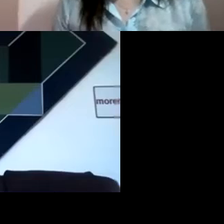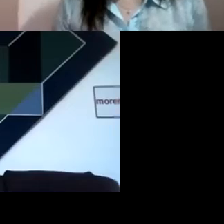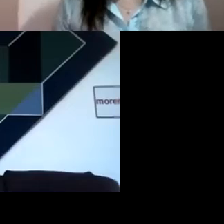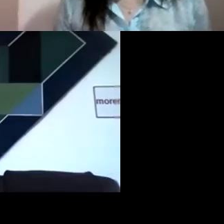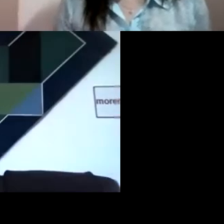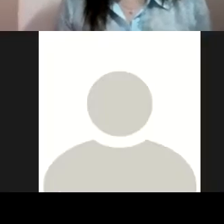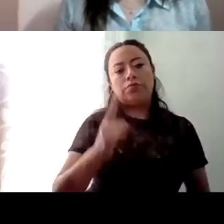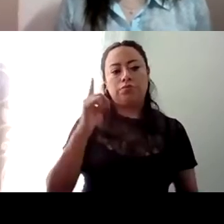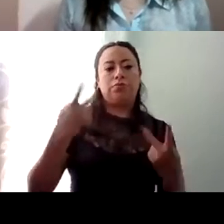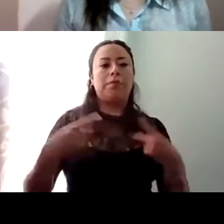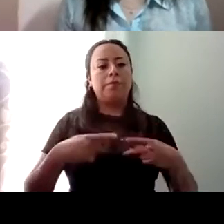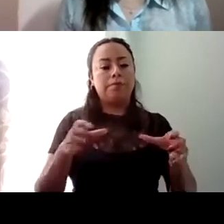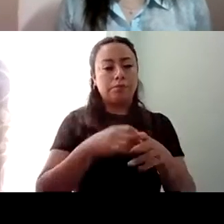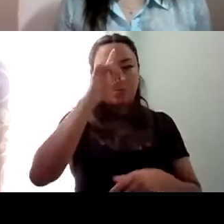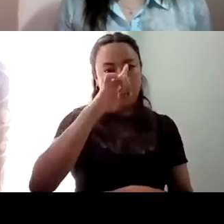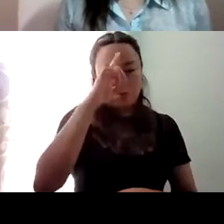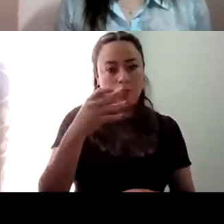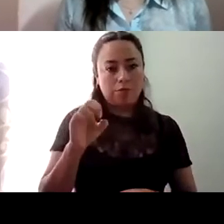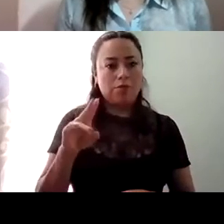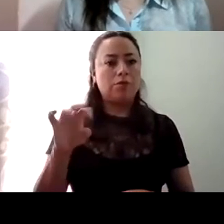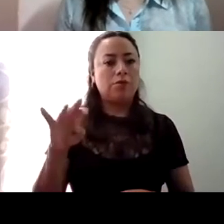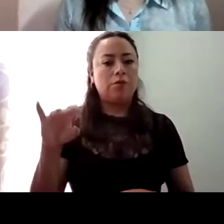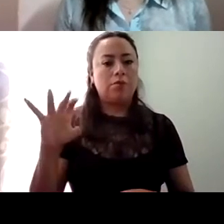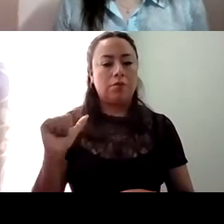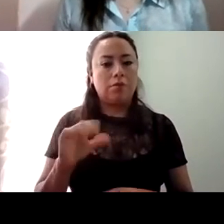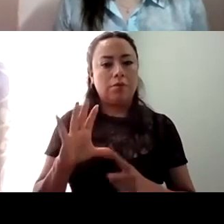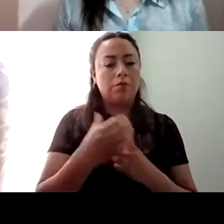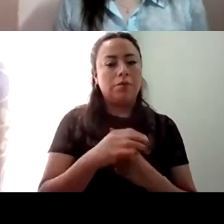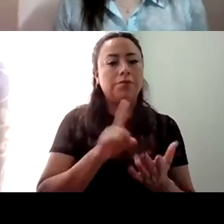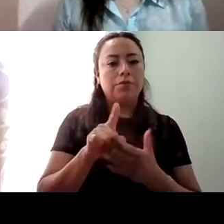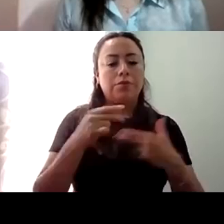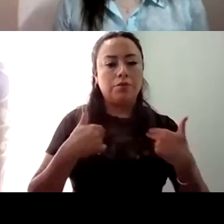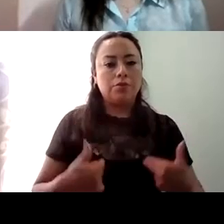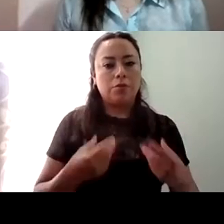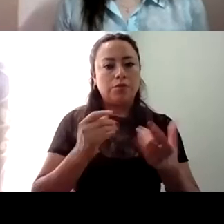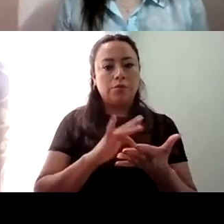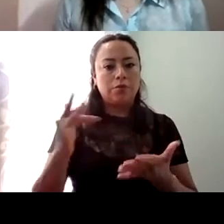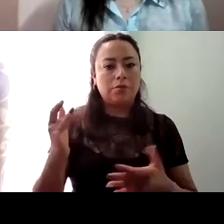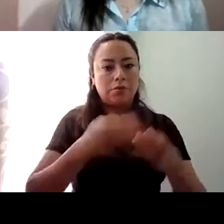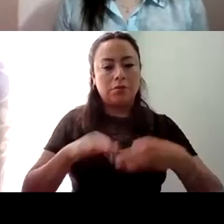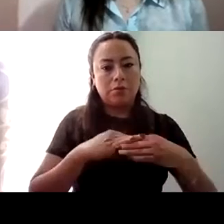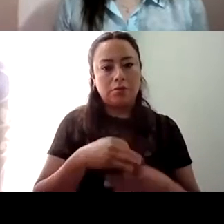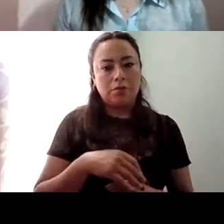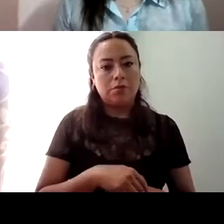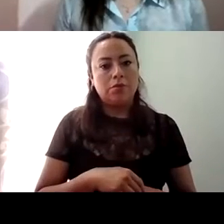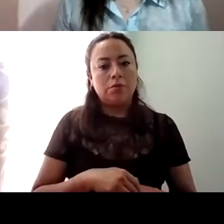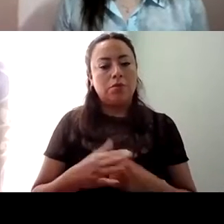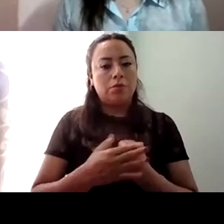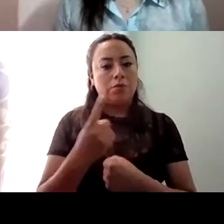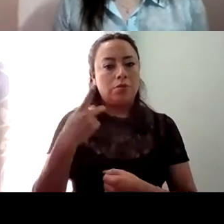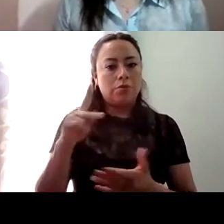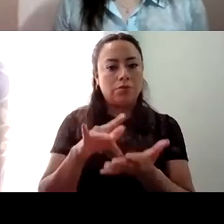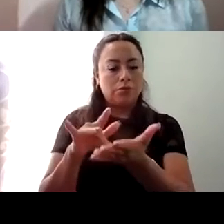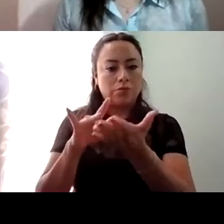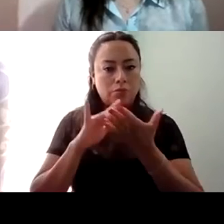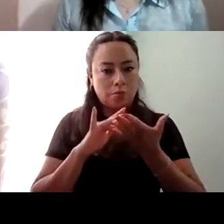honoraria de la Comisión de Derechos Humanos de la Ciudad de México. Muchas gracias a todas y todos por su asistencia y apoyo. Les solicito a